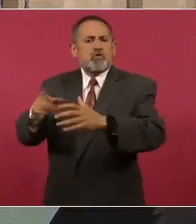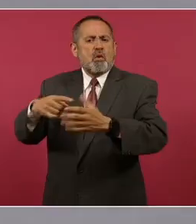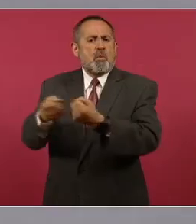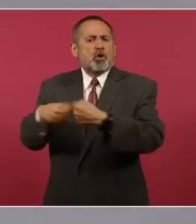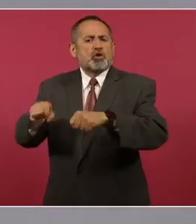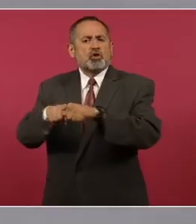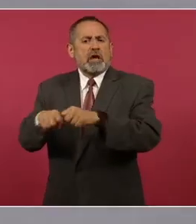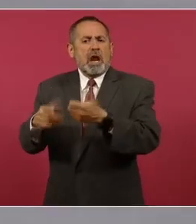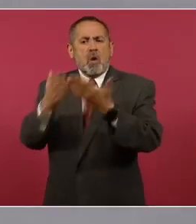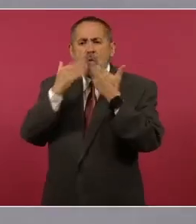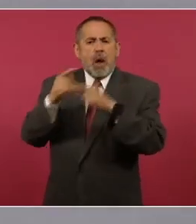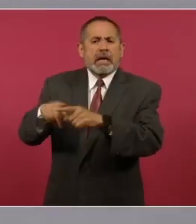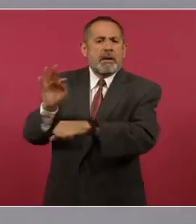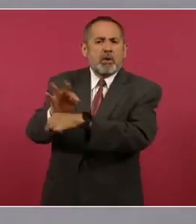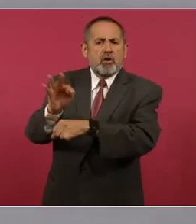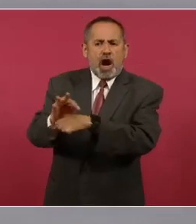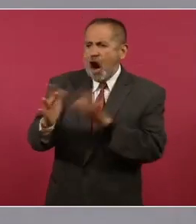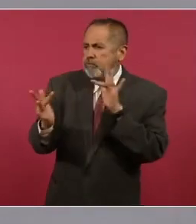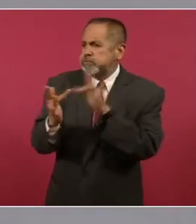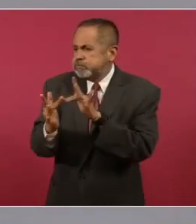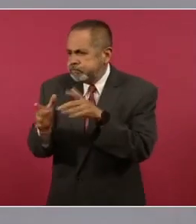sociales más desprotegidos